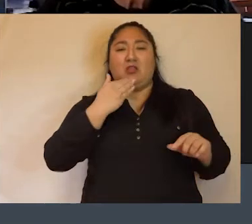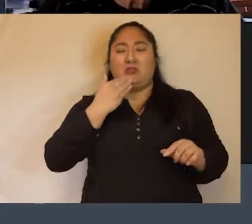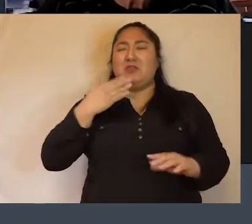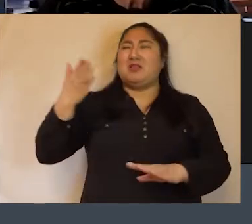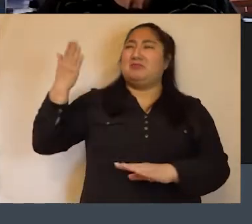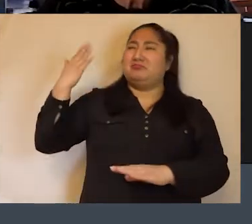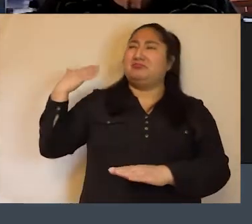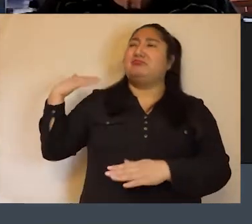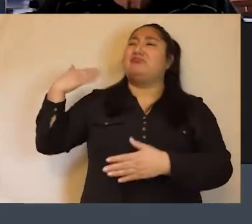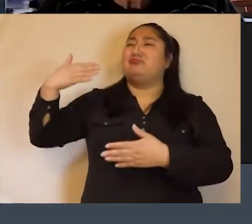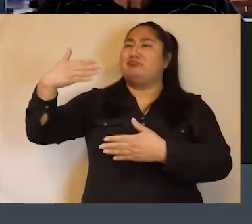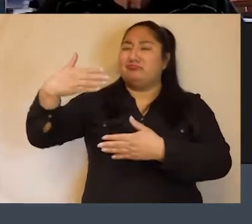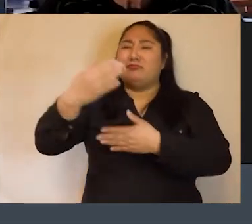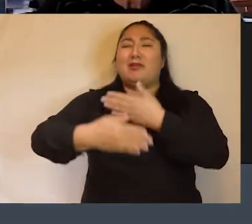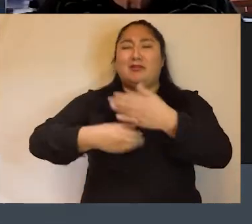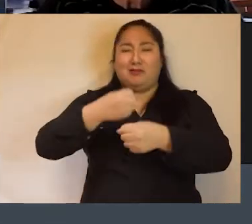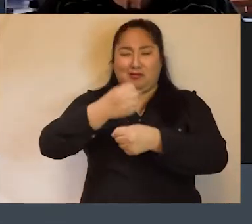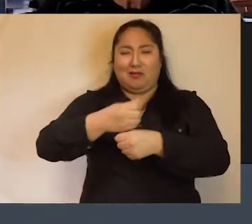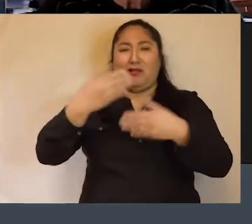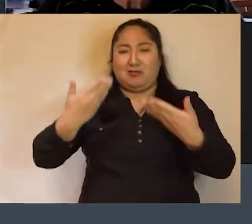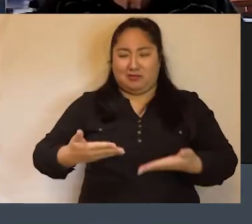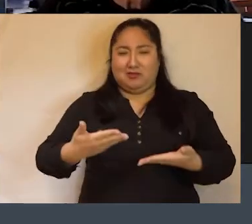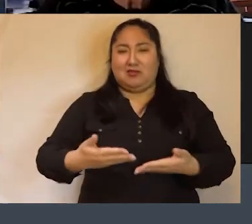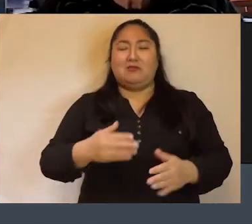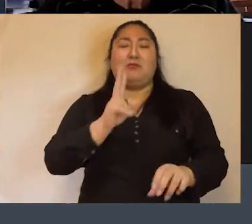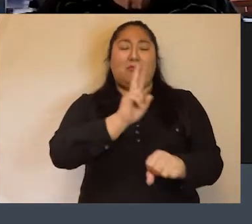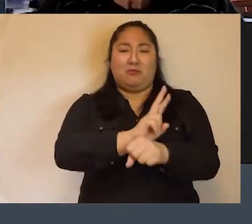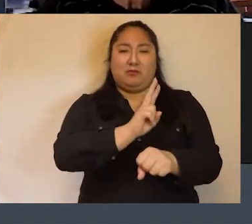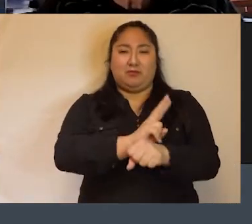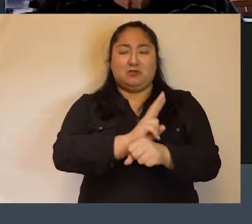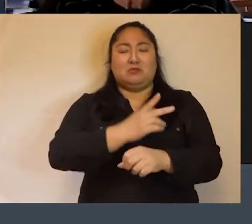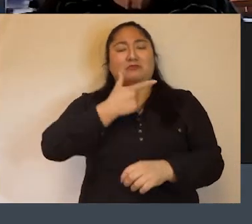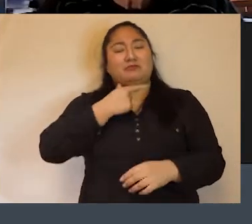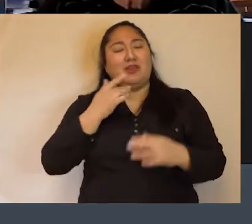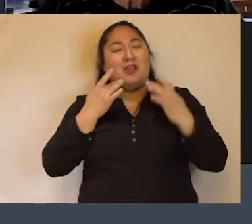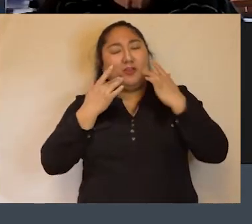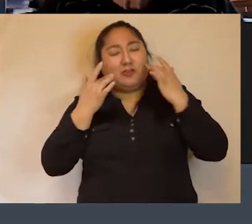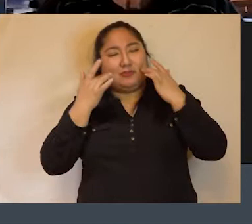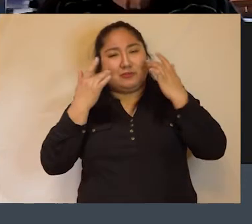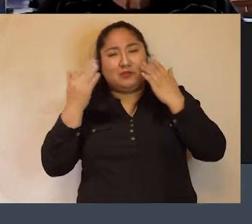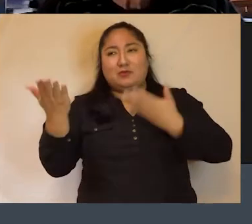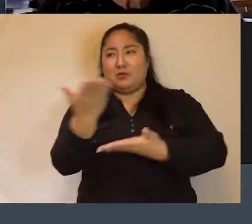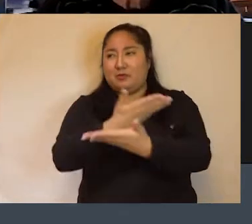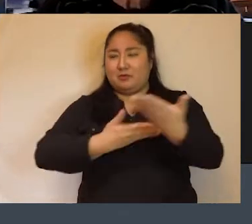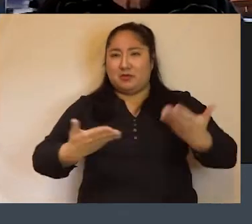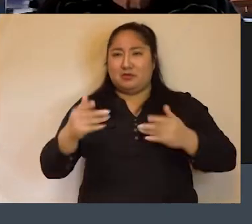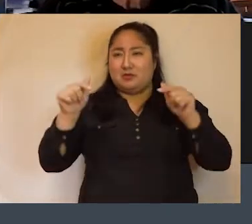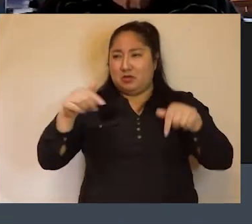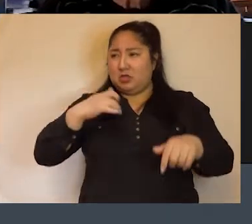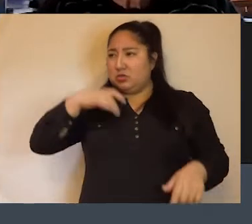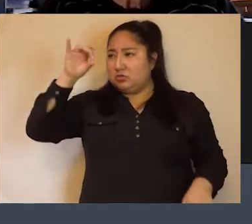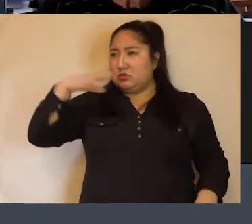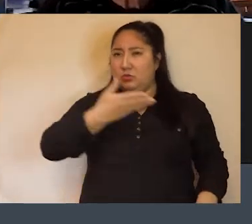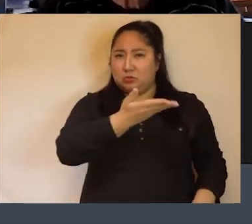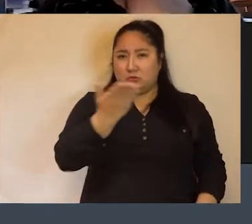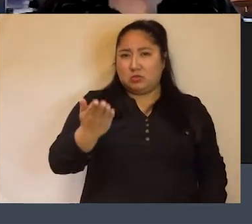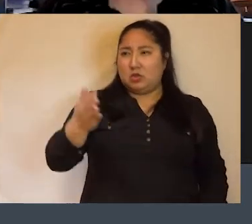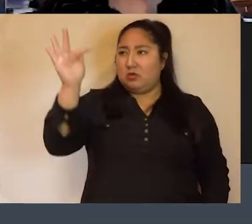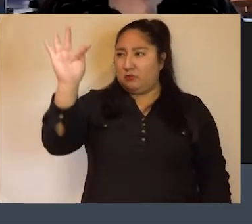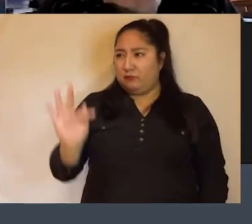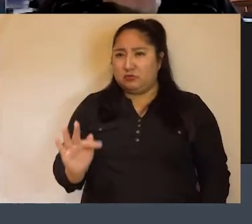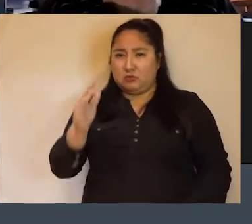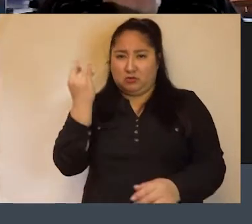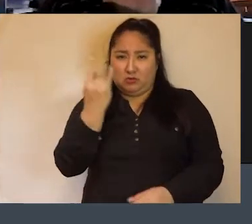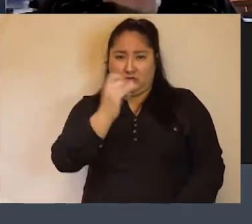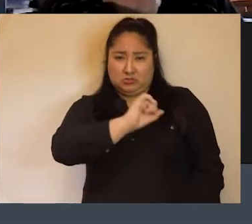mucho tiempo, tanto en el pregrado como en el posgrado, así que es un agrado aquí estar compartiendo con muchos de ustedes que son funcionarios de